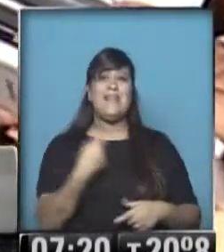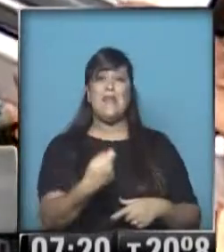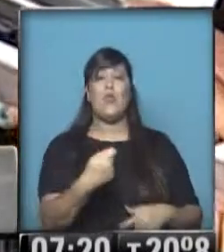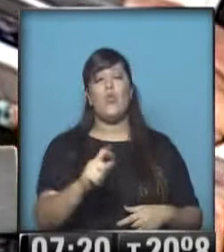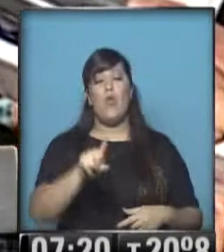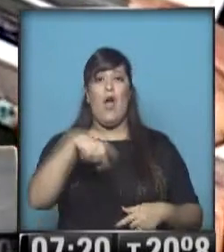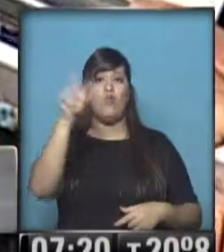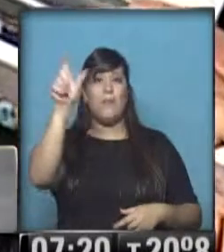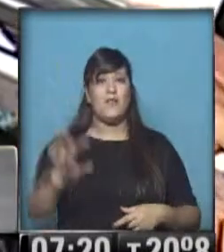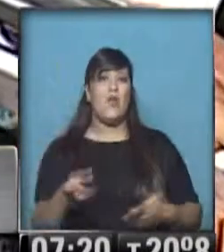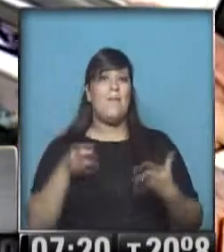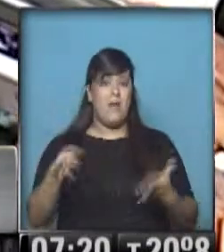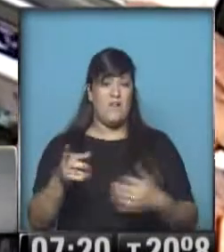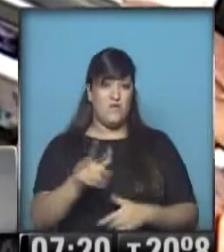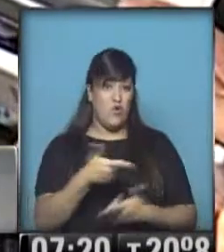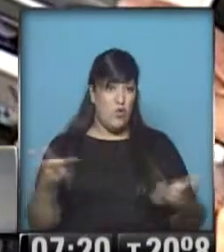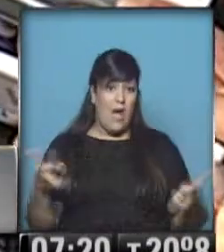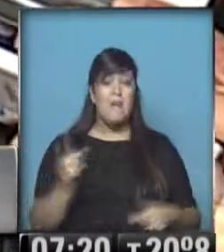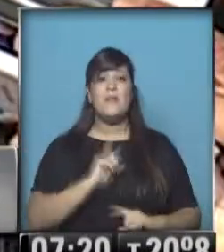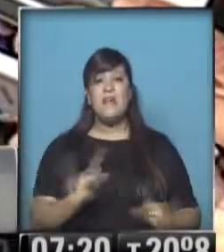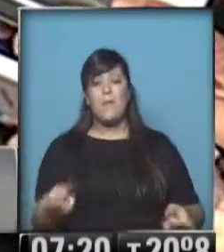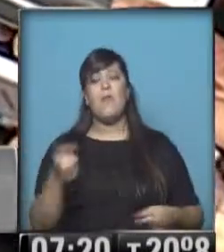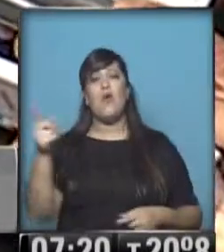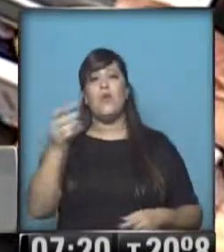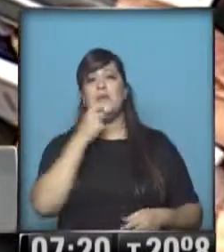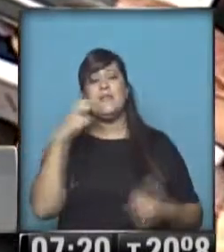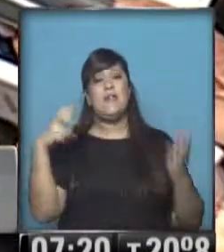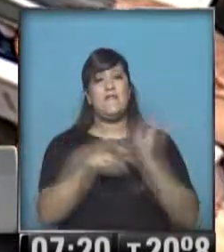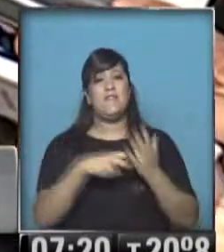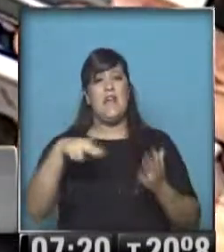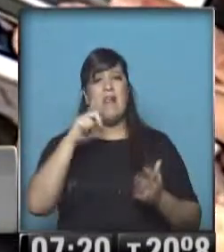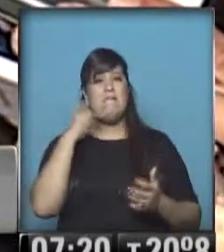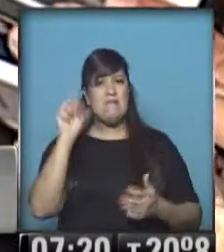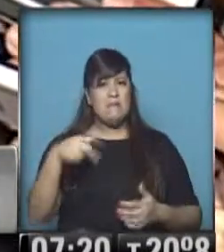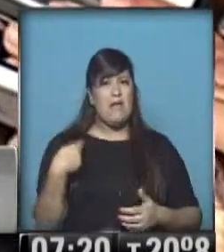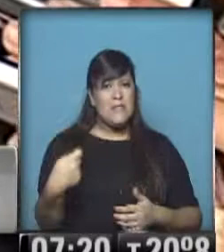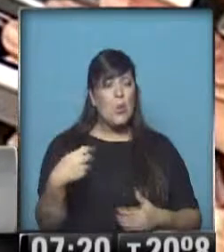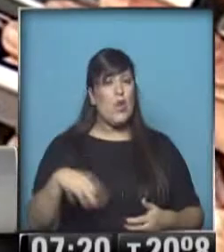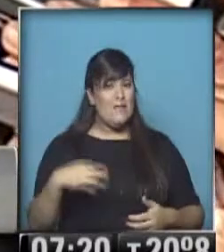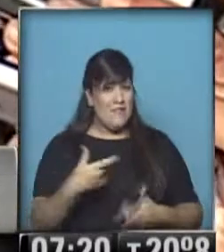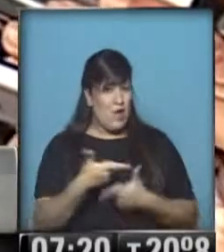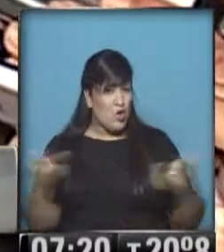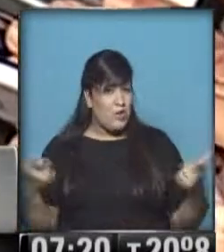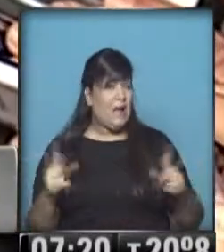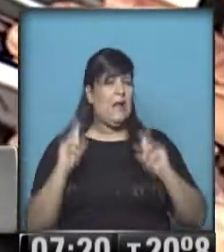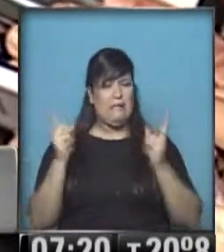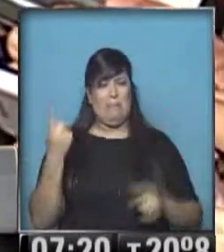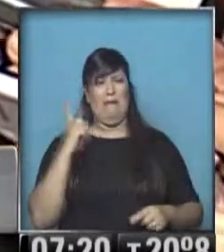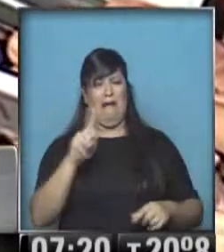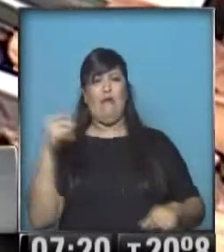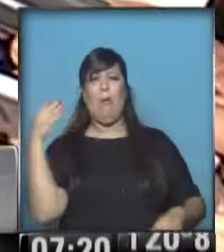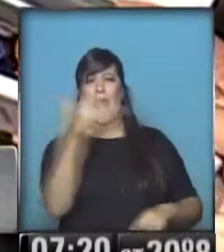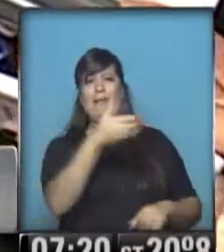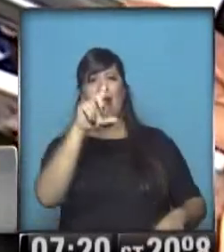terceros. Que no, extraño es que el fiscal Niemann, sintiéndose amenazado, no haya tenido un seguro de vida. Extraño es que le pida a Lagomarsino que le